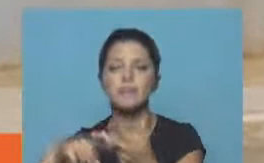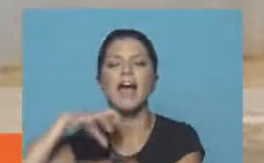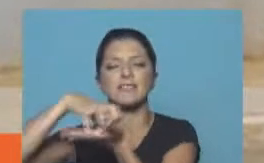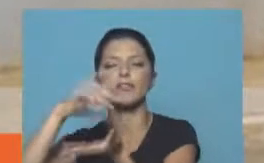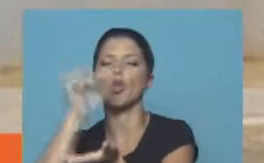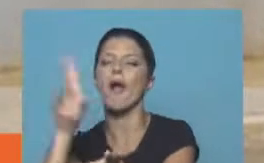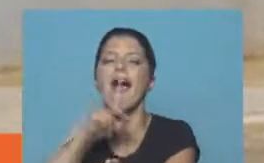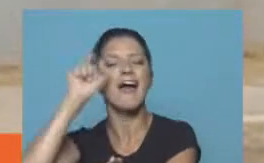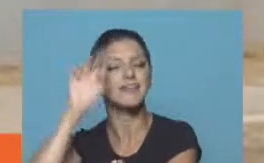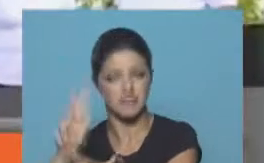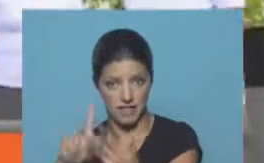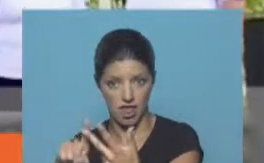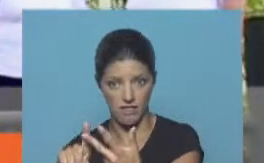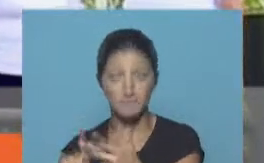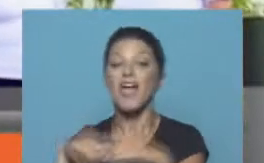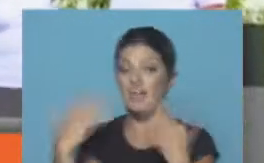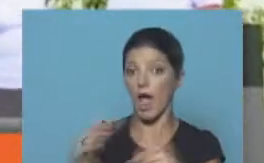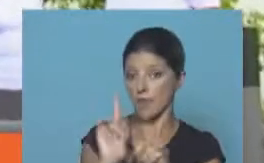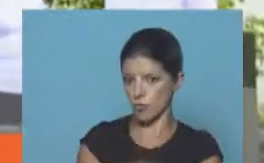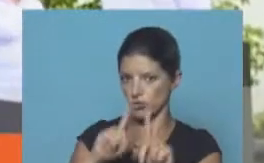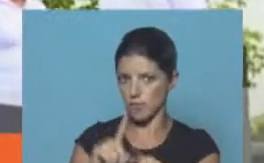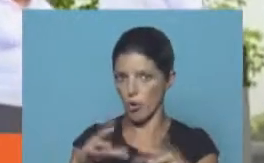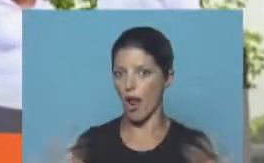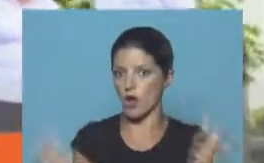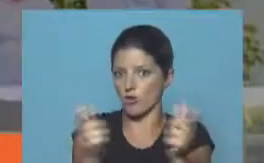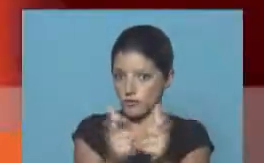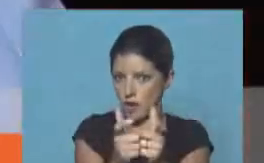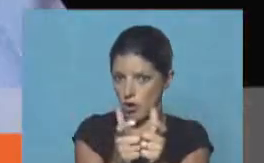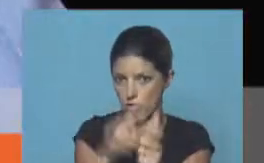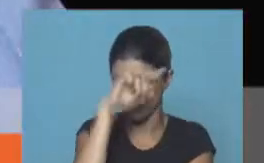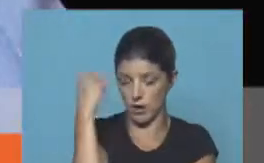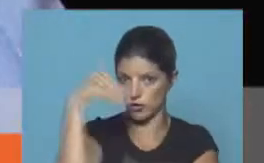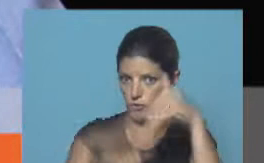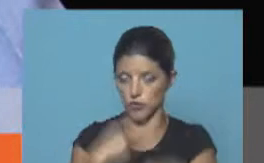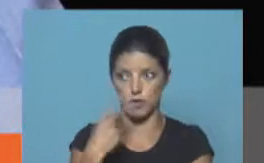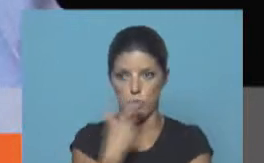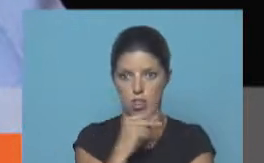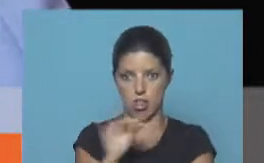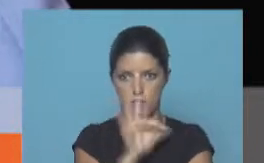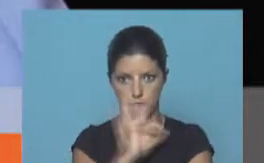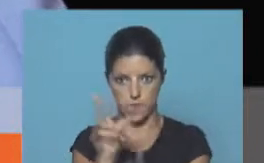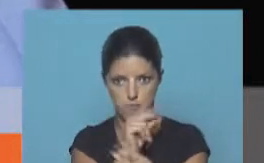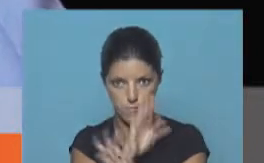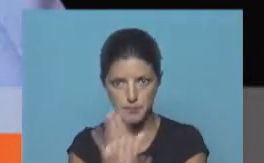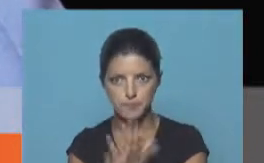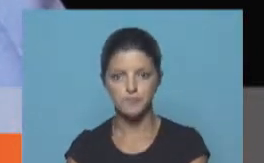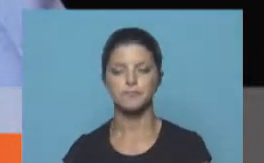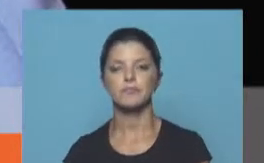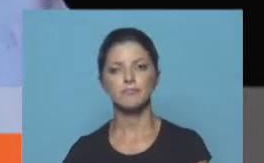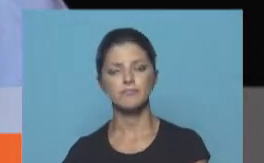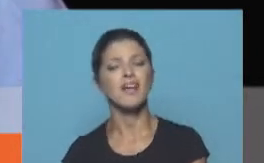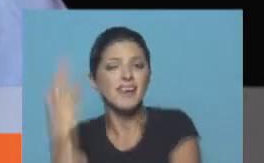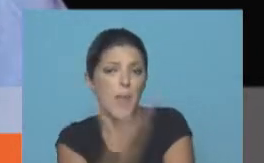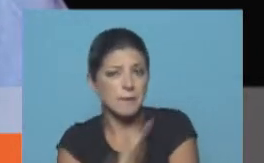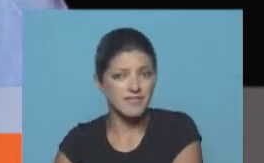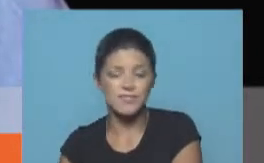sin que el Consejo Supremo Electoral abriera la boca. Realmente el presidente Ortega no cree en las elecciones, él